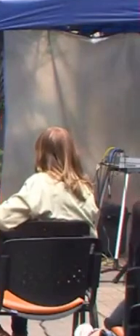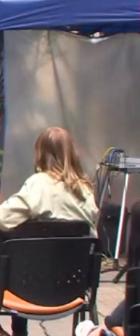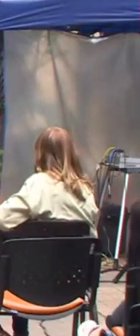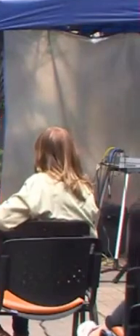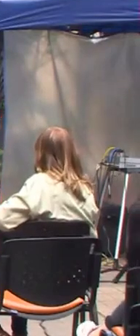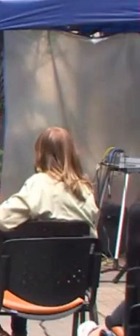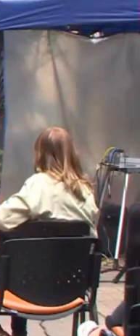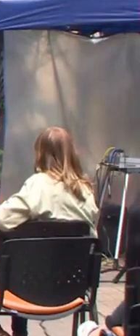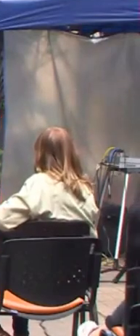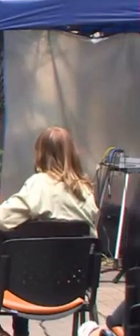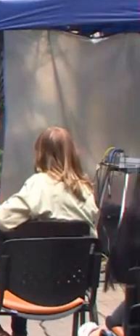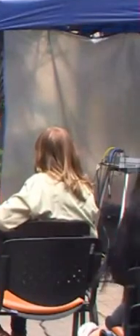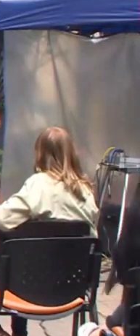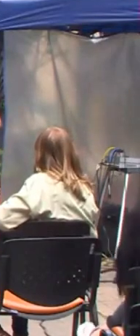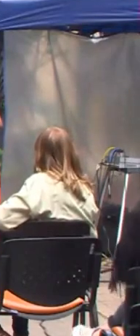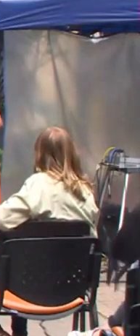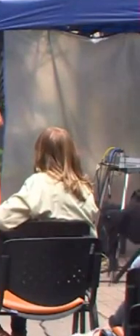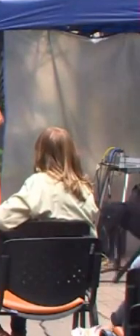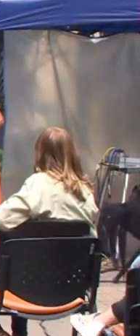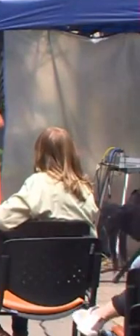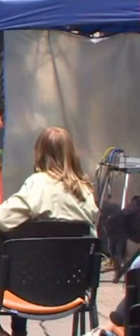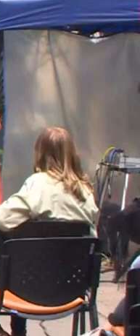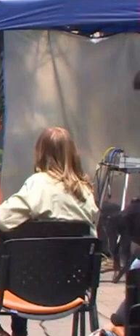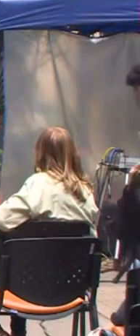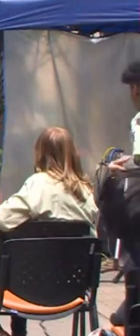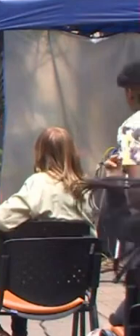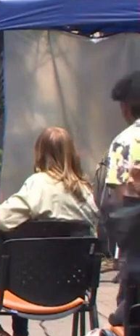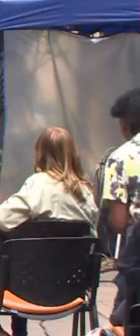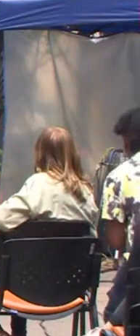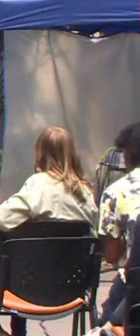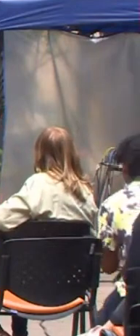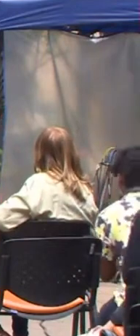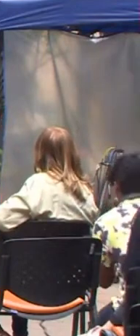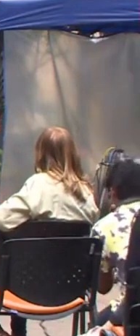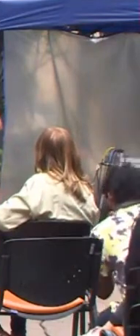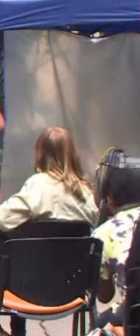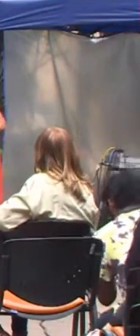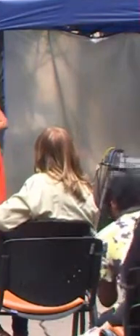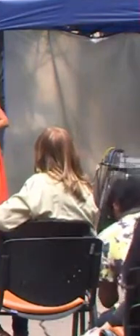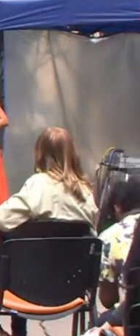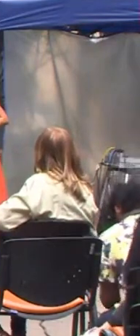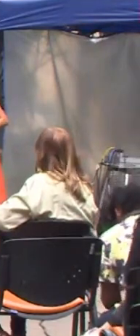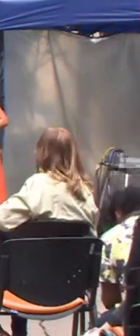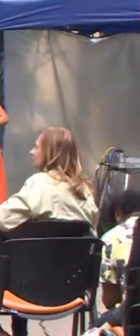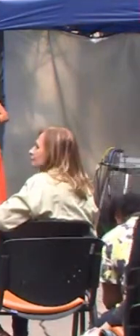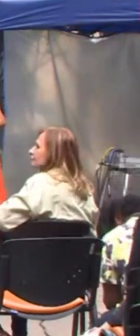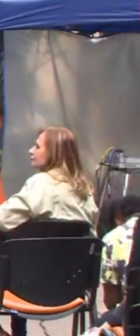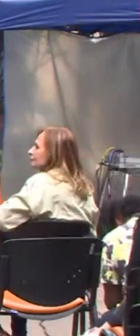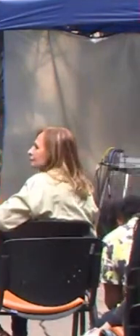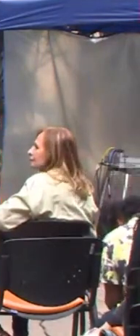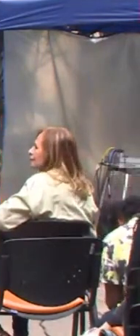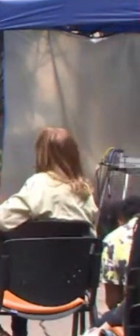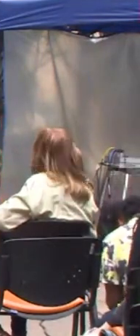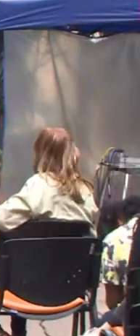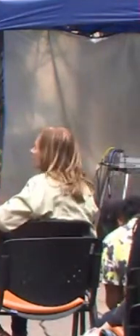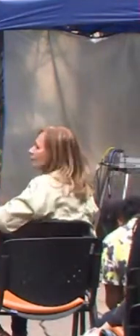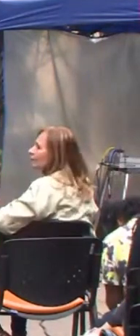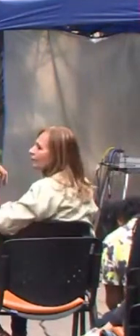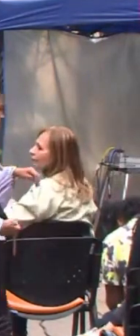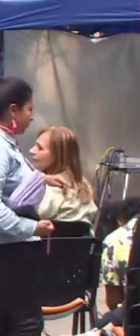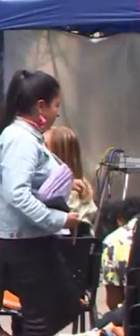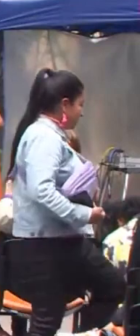los aires del control, oye. ¿Por qué me pega? Que